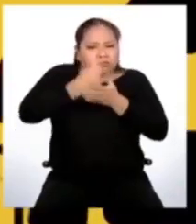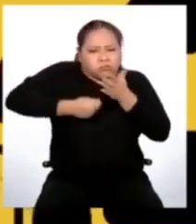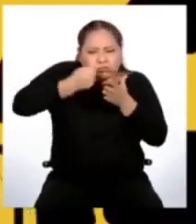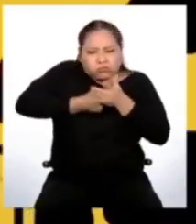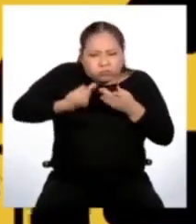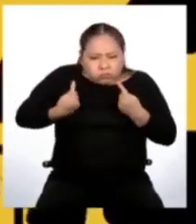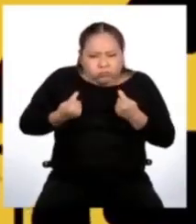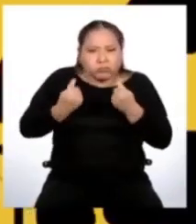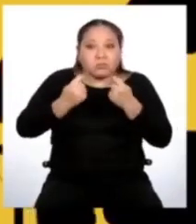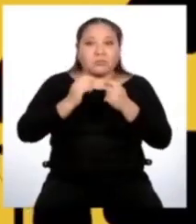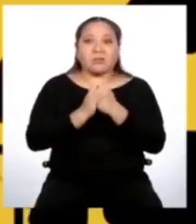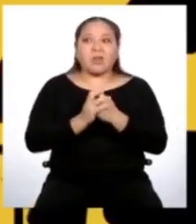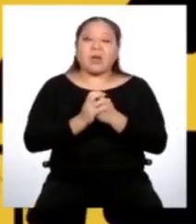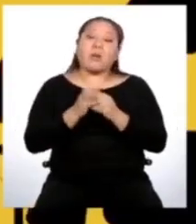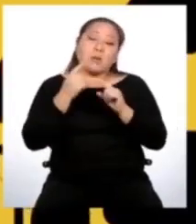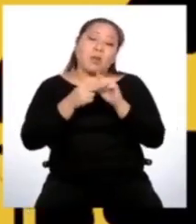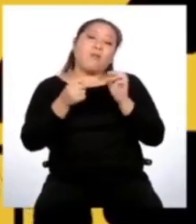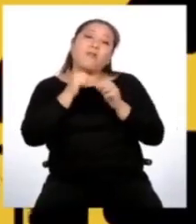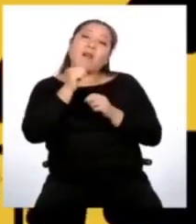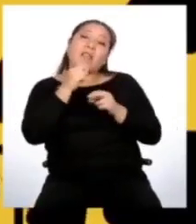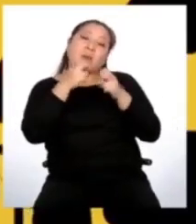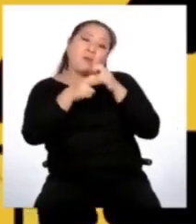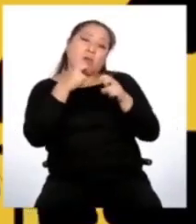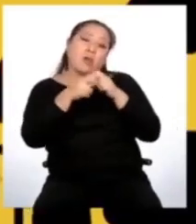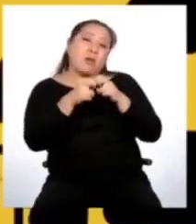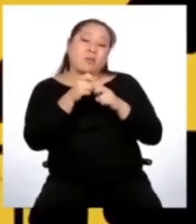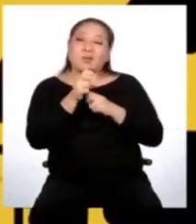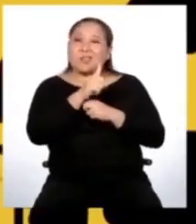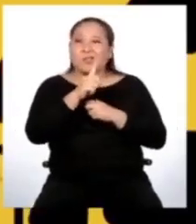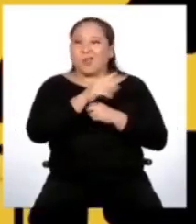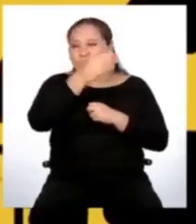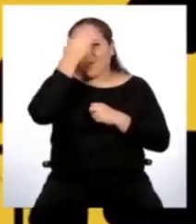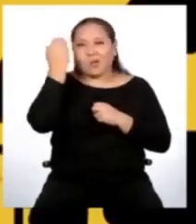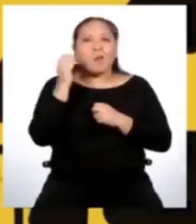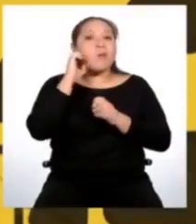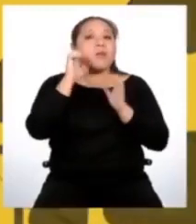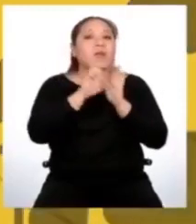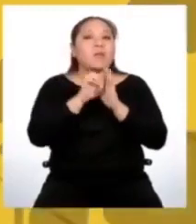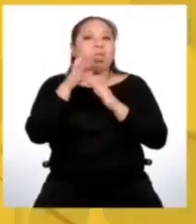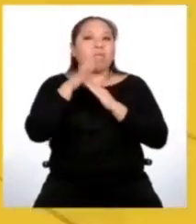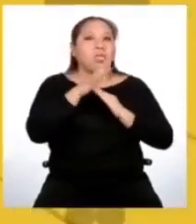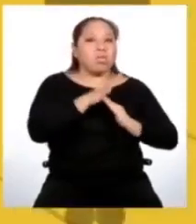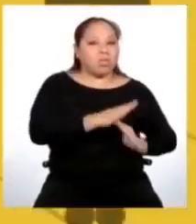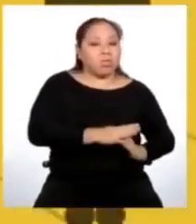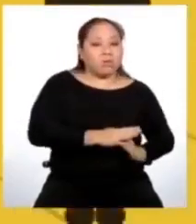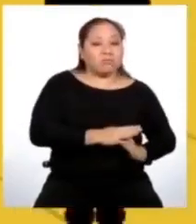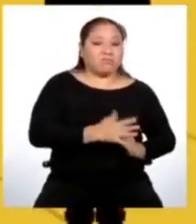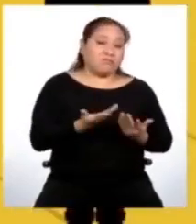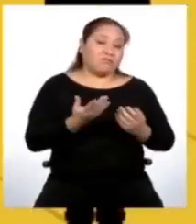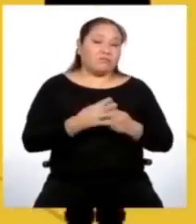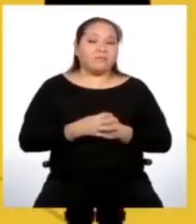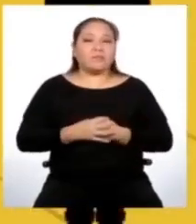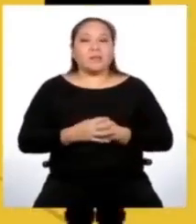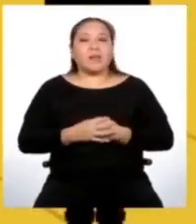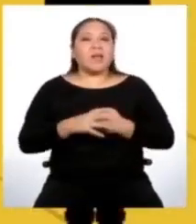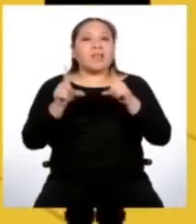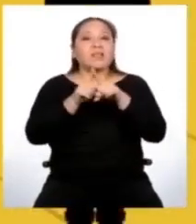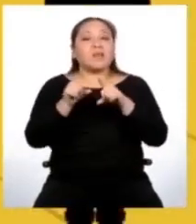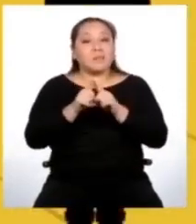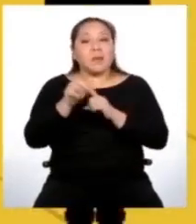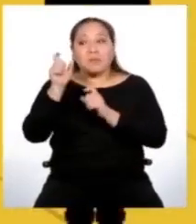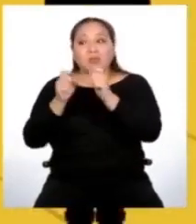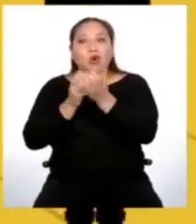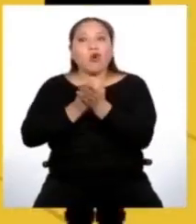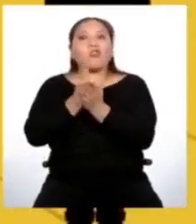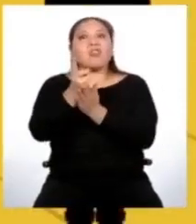quita que hayan muchos problemas por resolver que no debemos olvidar, como la discriminación de cualquier tipo. También somos